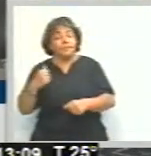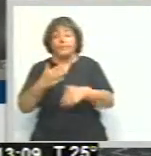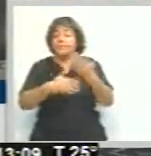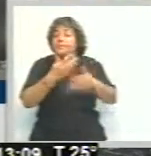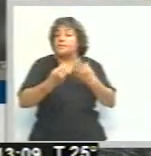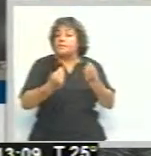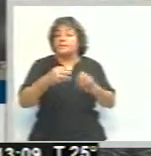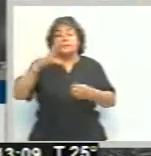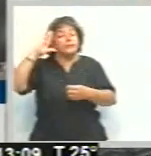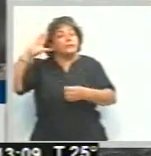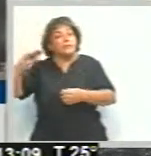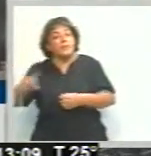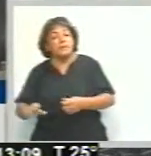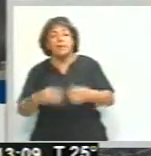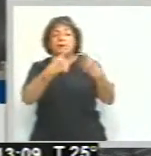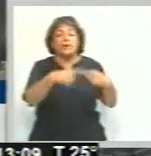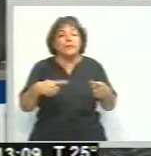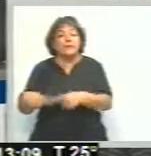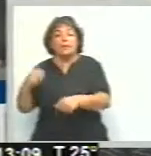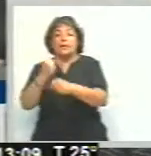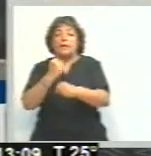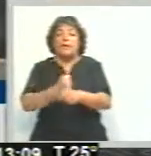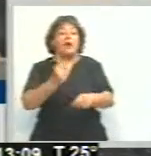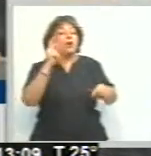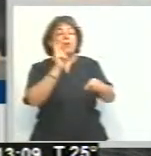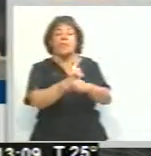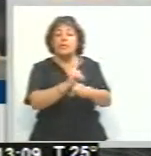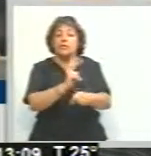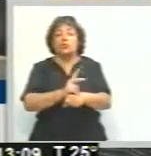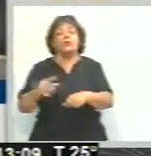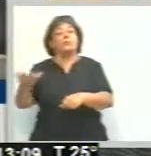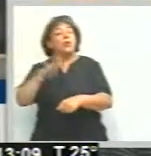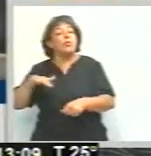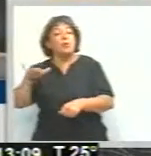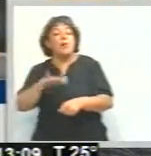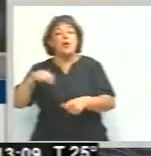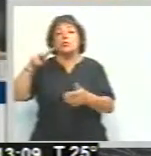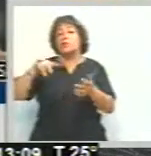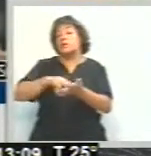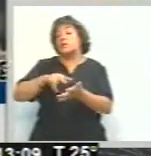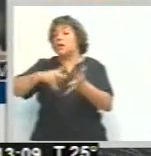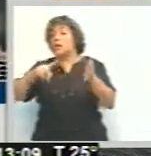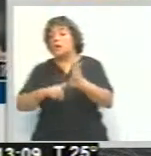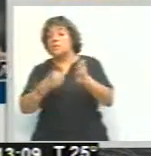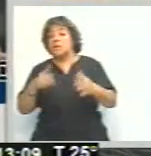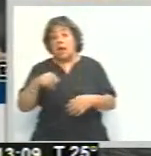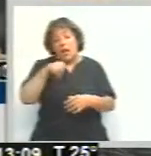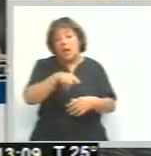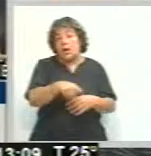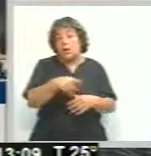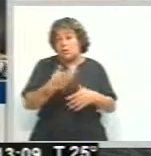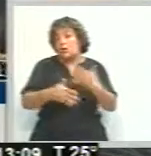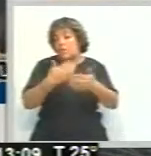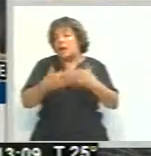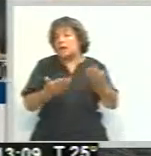hacer capacitaciones, bueno, distintas actividades de prevención en los barrios de la ciudad. Y bueno, de eso se va a tratar un